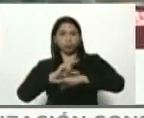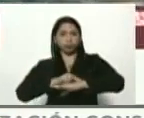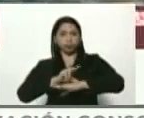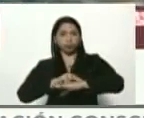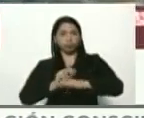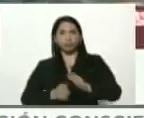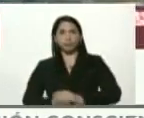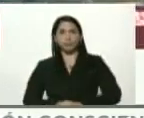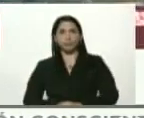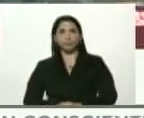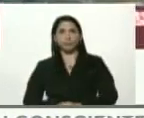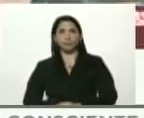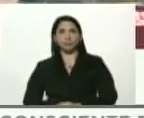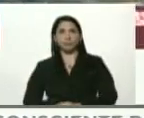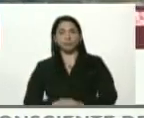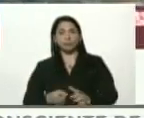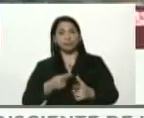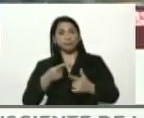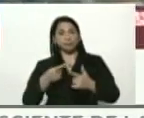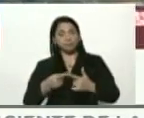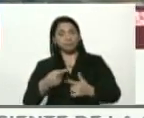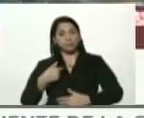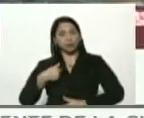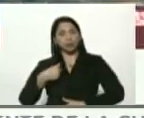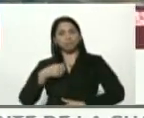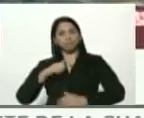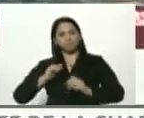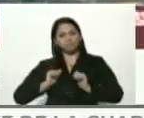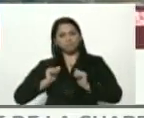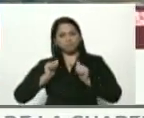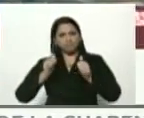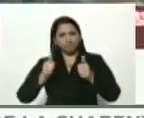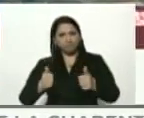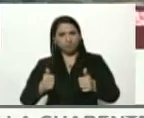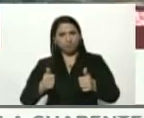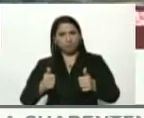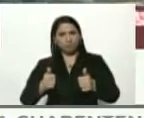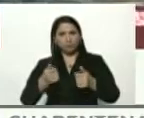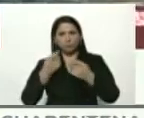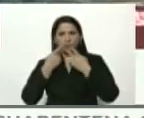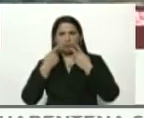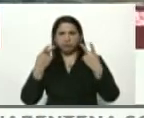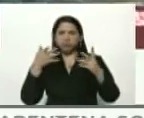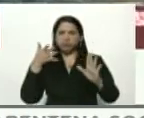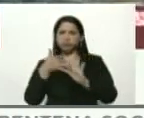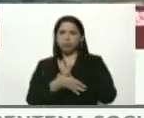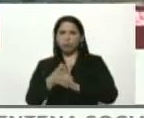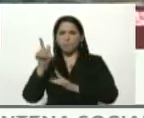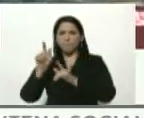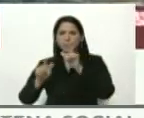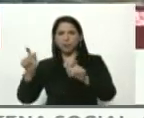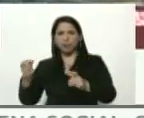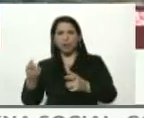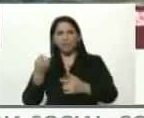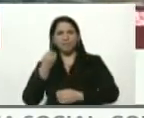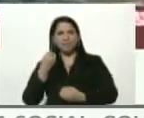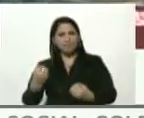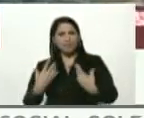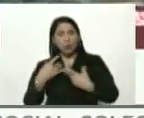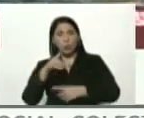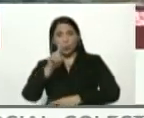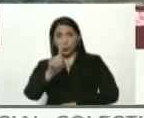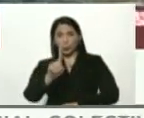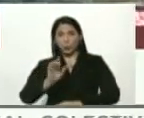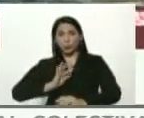tratamiento. Así que voy a iniciar con la referencia sobre estos casos. El primer caso es un caso